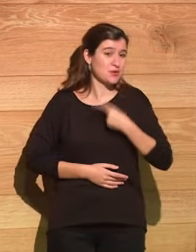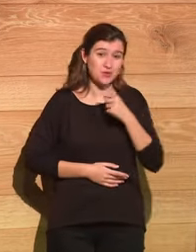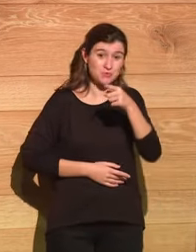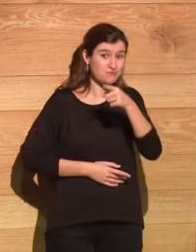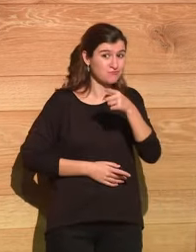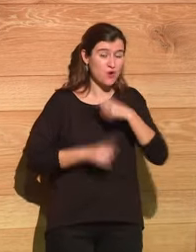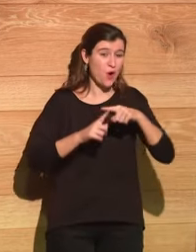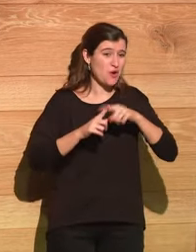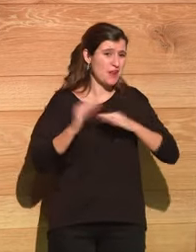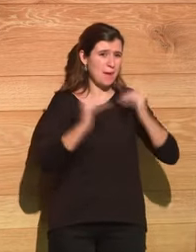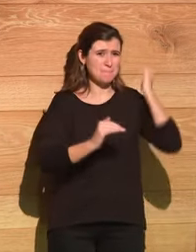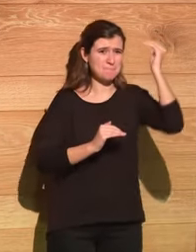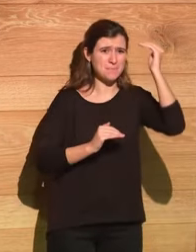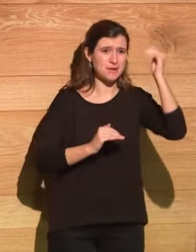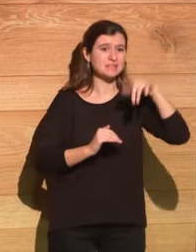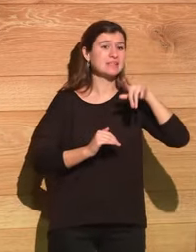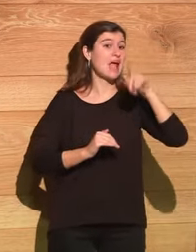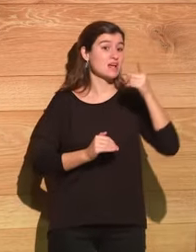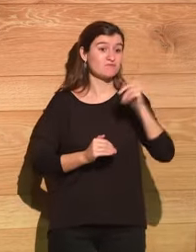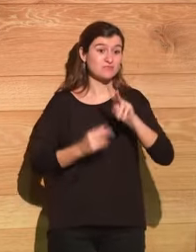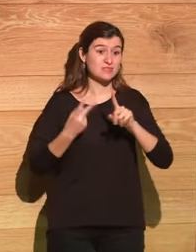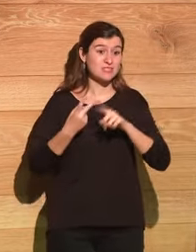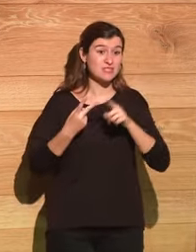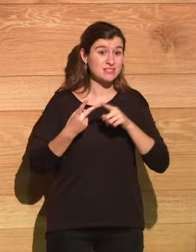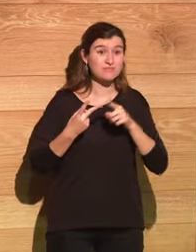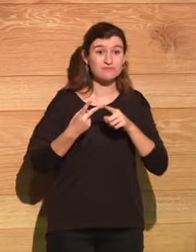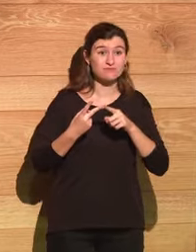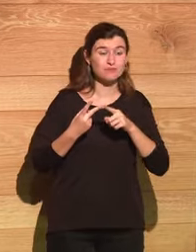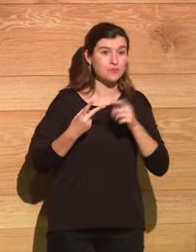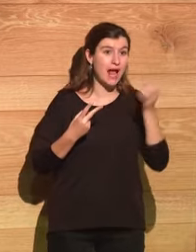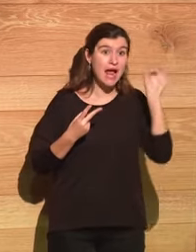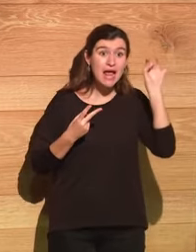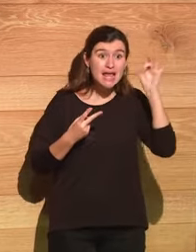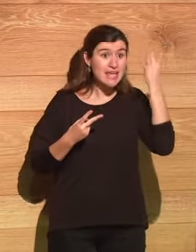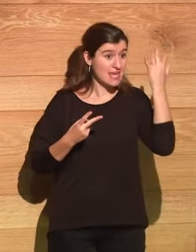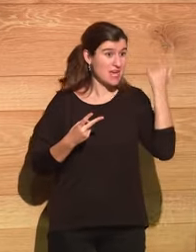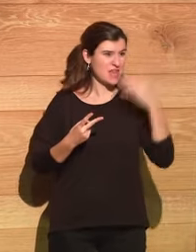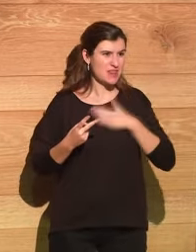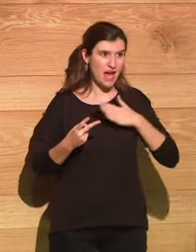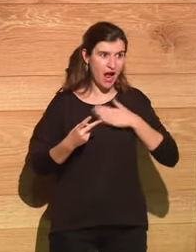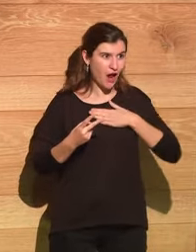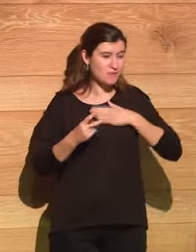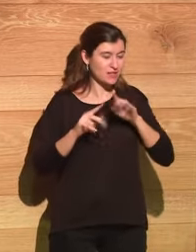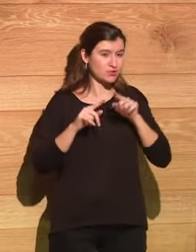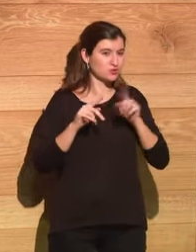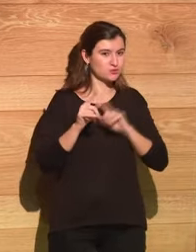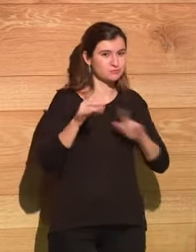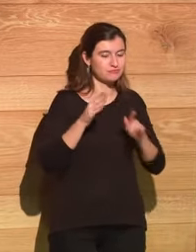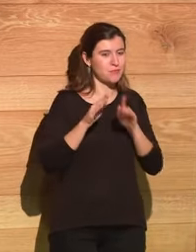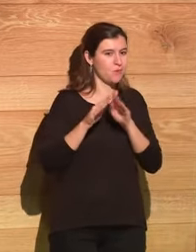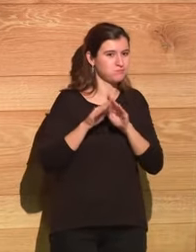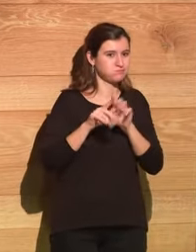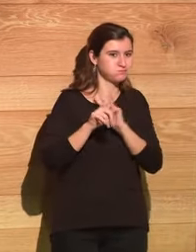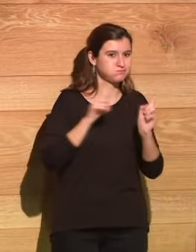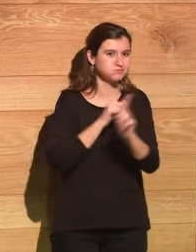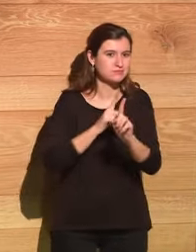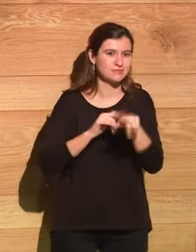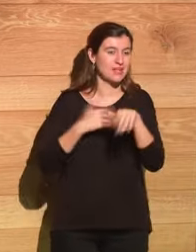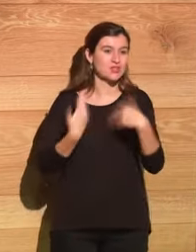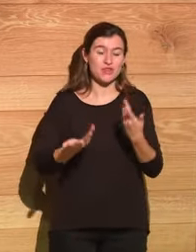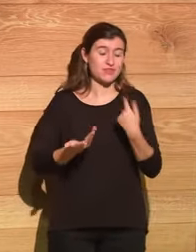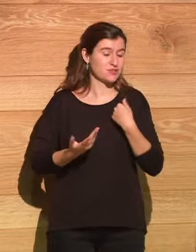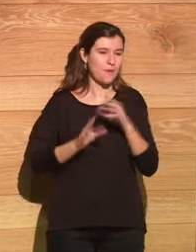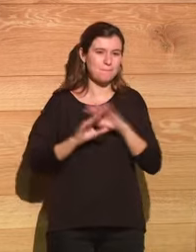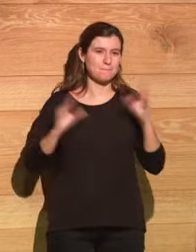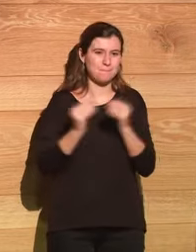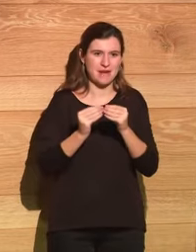altísimo. Y segundo, porque has anticipado bastantes de las ideas que yo tenía y de las cosas que iba a decir, así que voy a